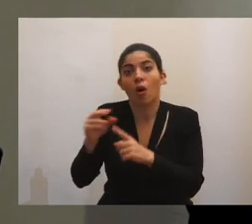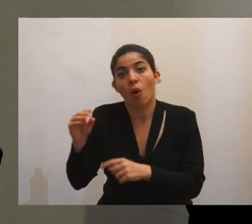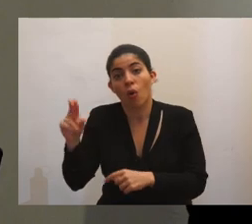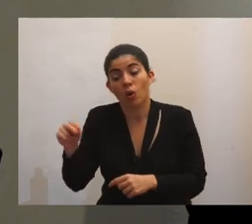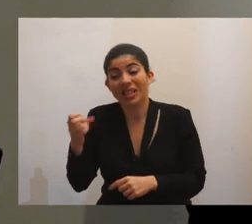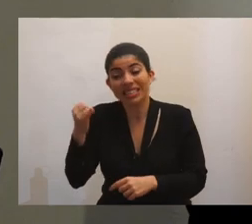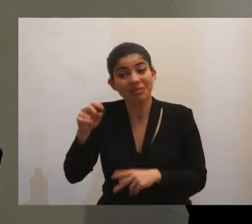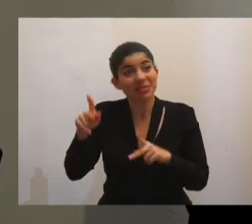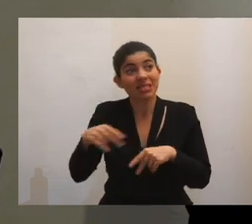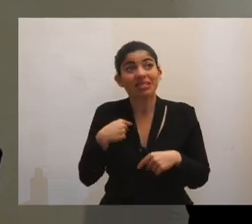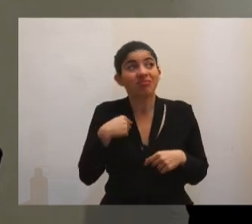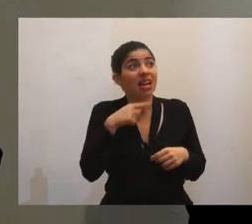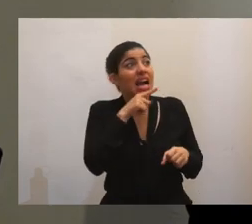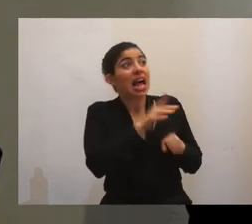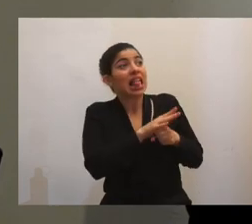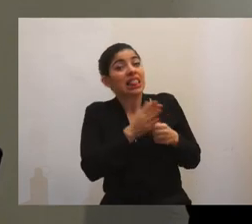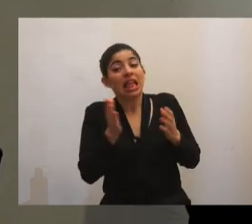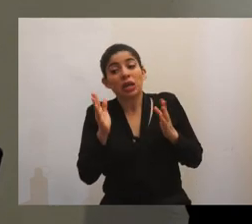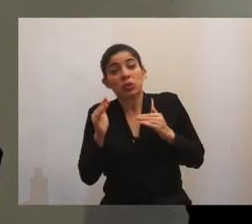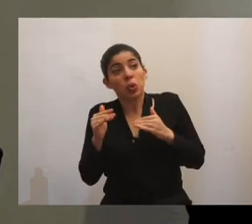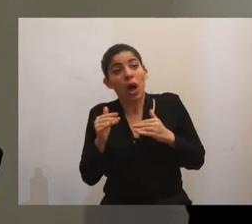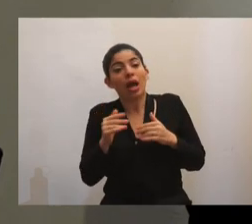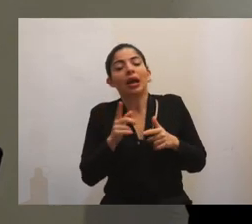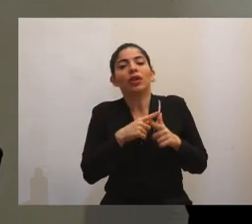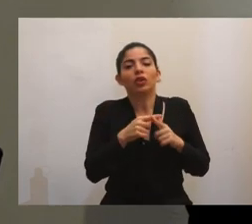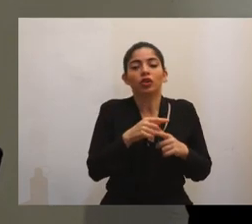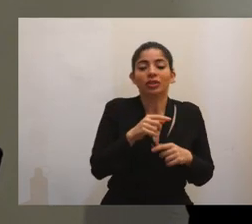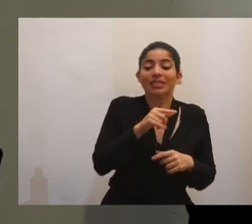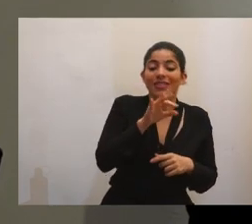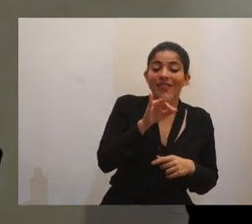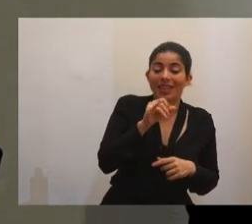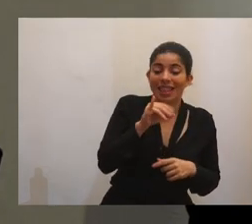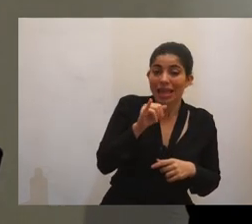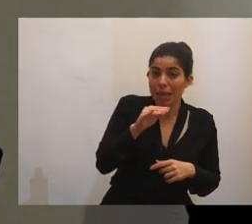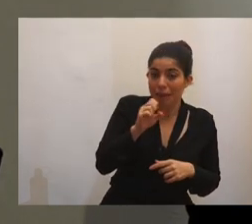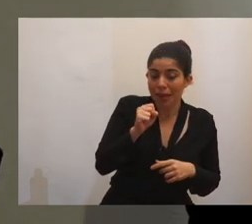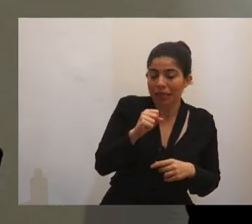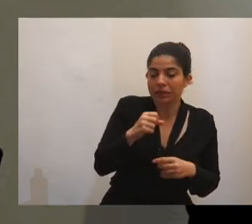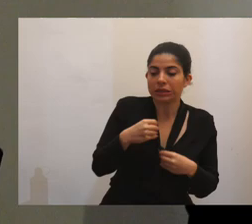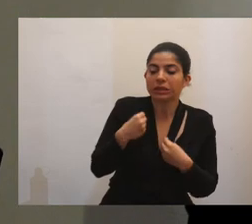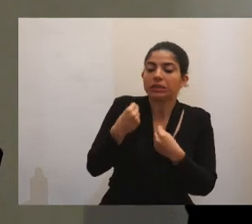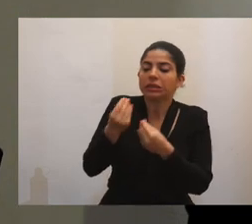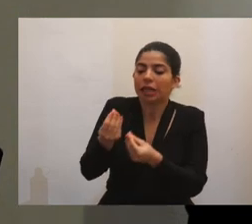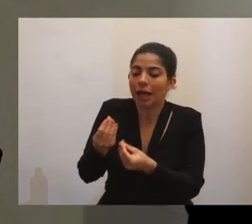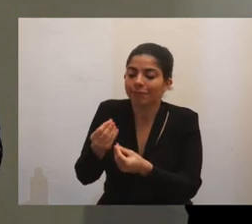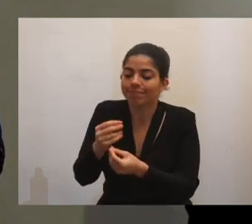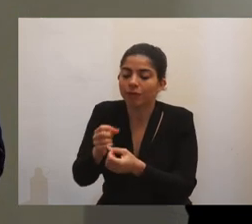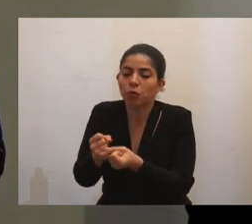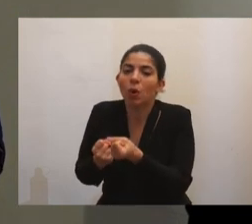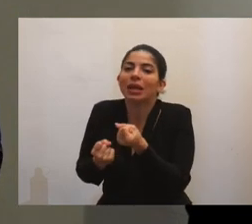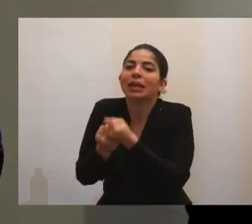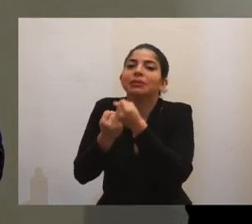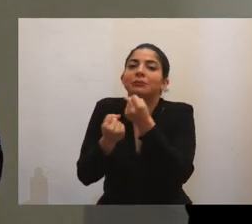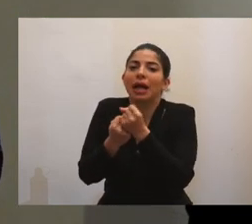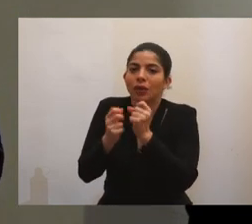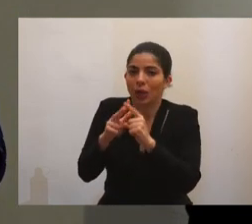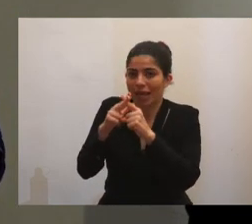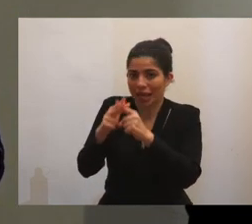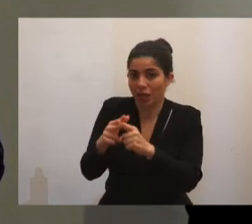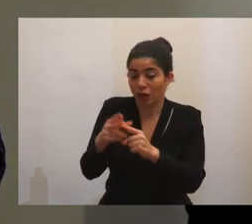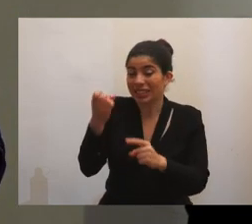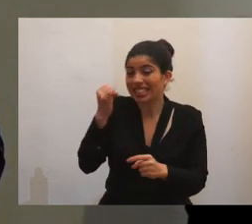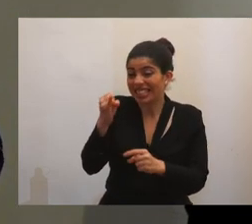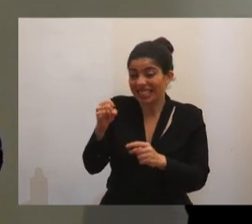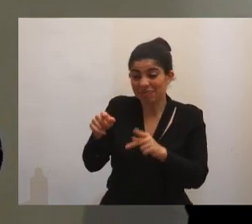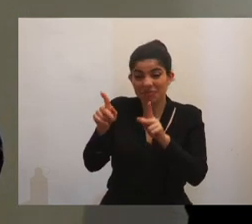garantía, lo que FIDEIMAS hará es brindar ese respaldo a la operación crediticia. Esto cuando usted no tenga